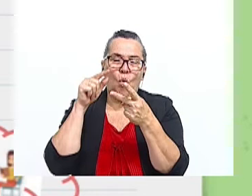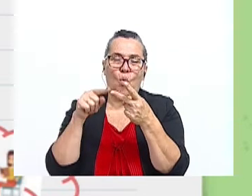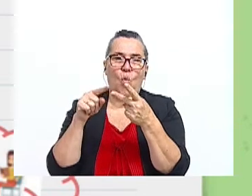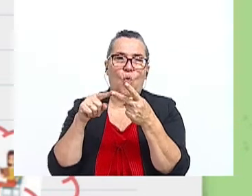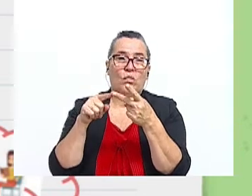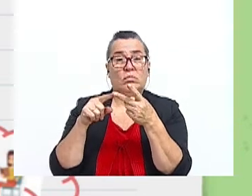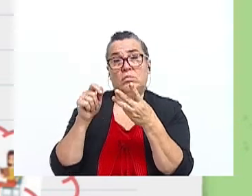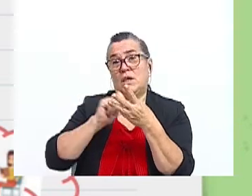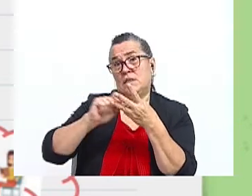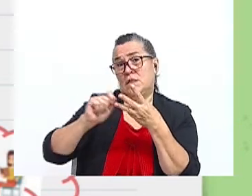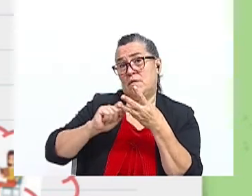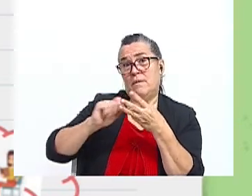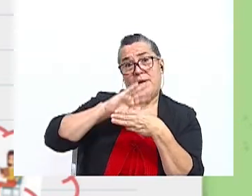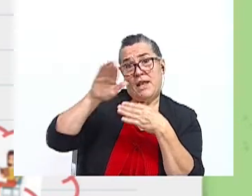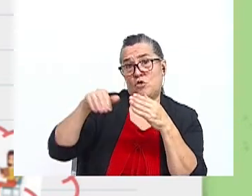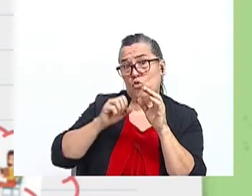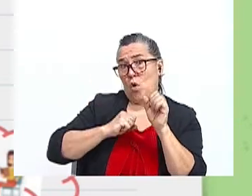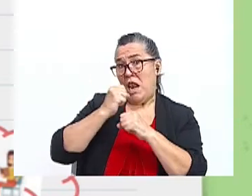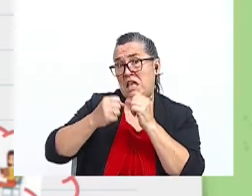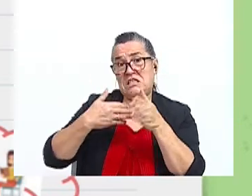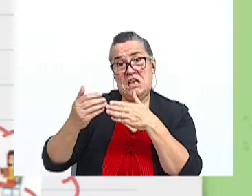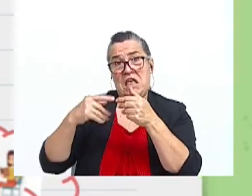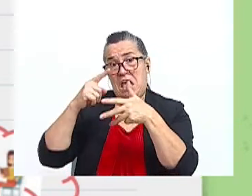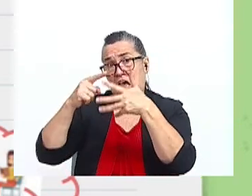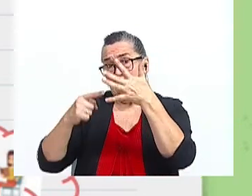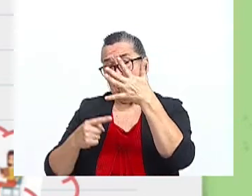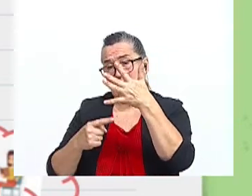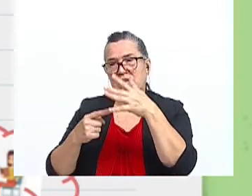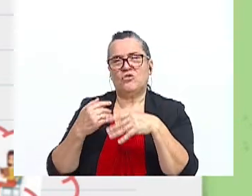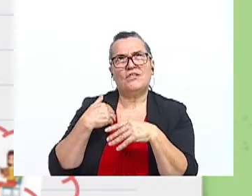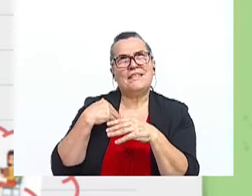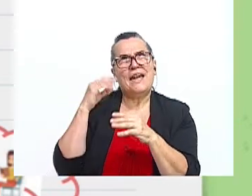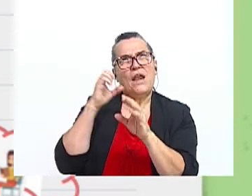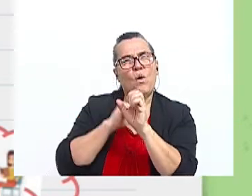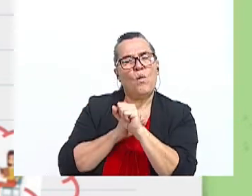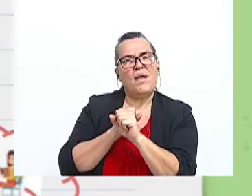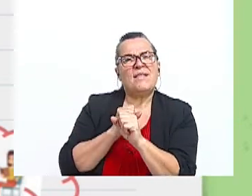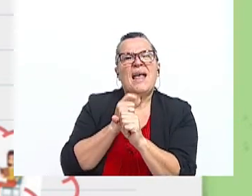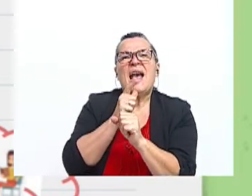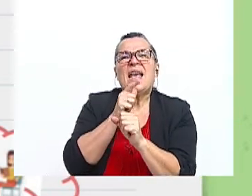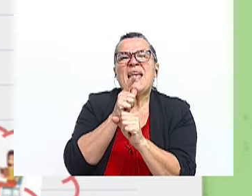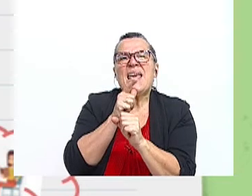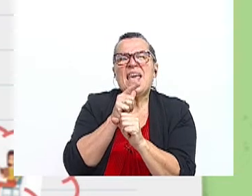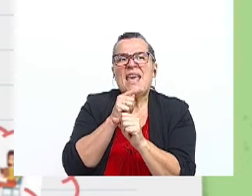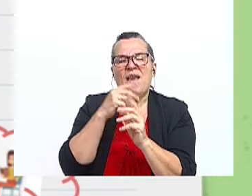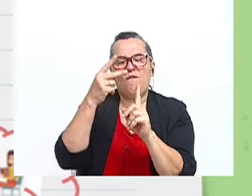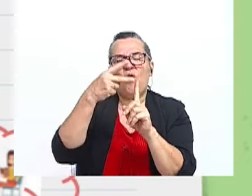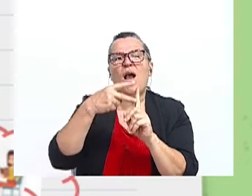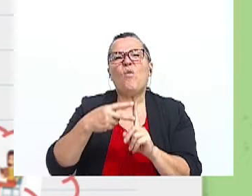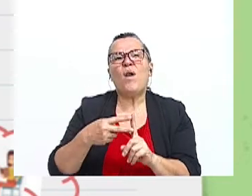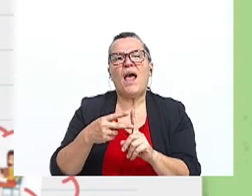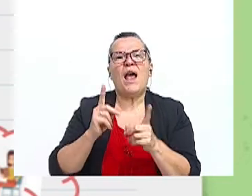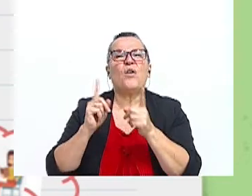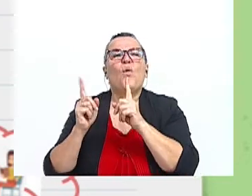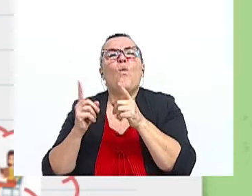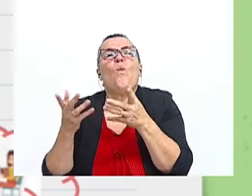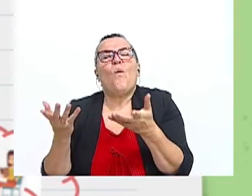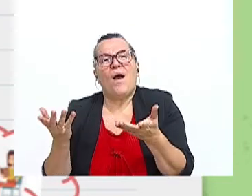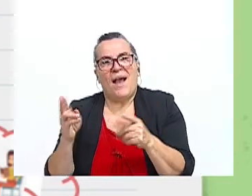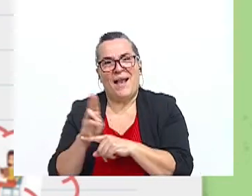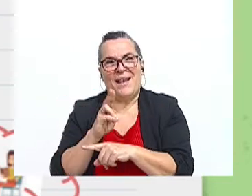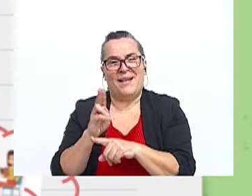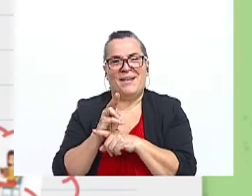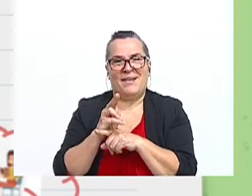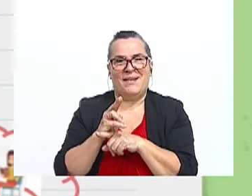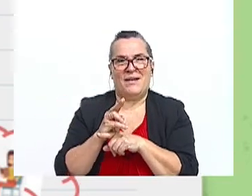voy a escribir para todas las edades, entonces tengo que tener en cuenta qué tipo de vocabulario voy a utilizar, si